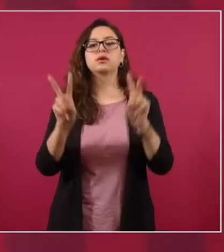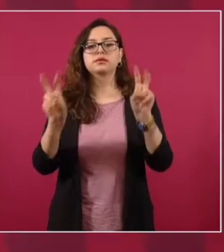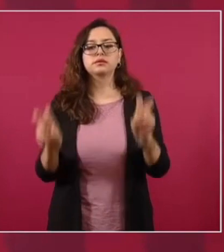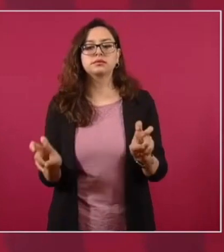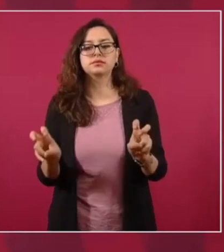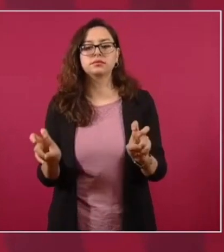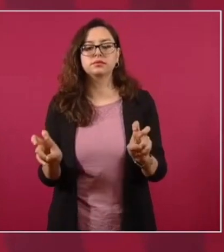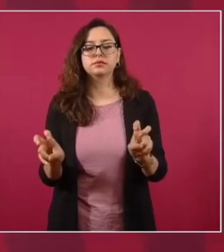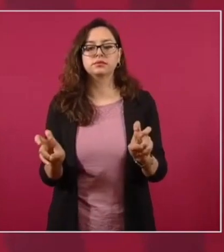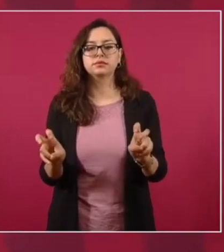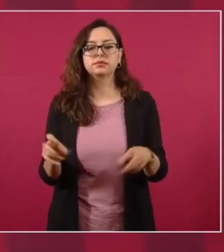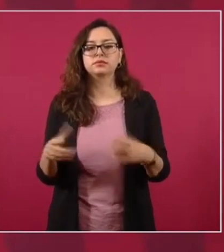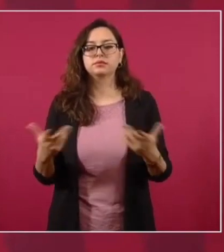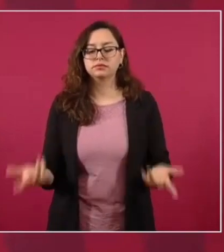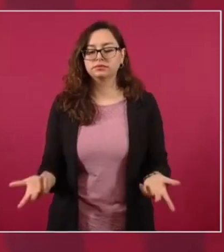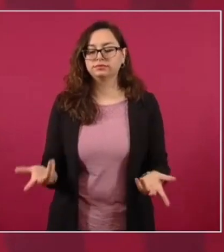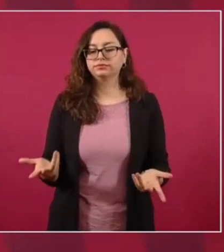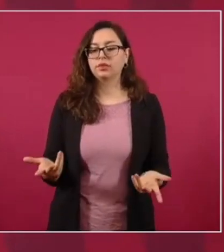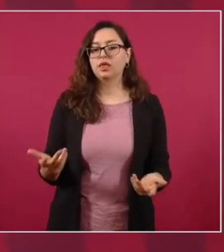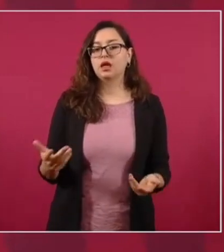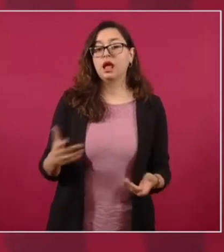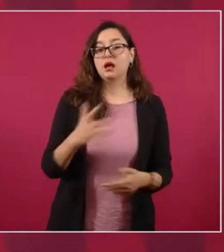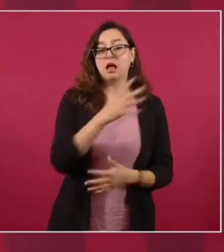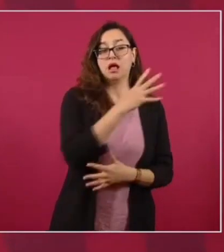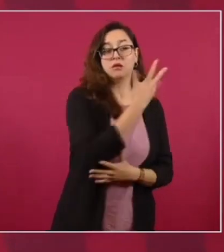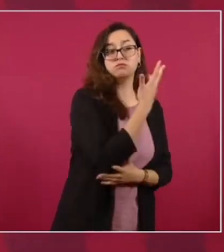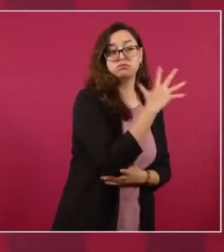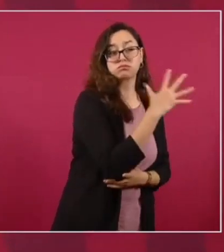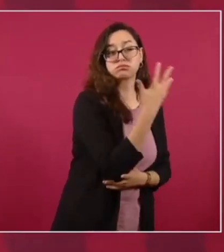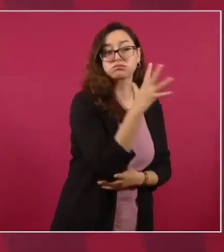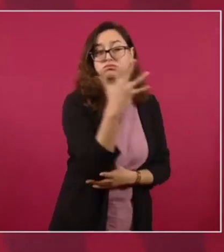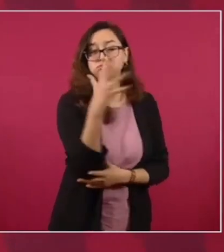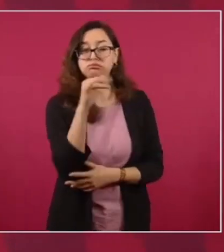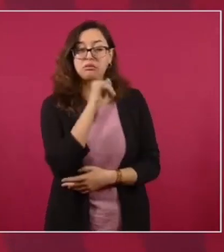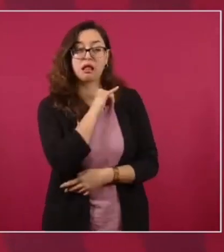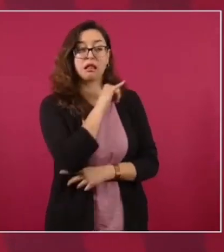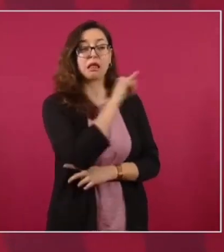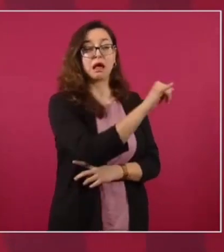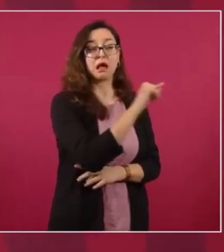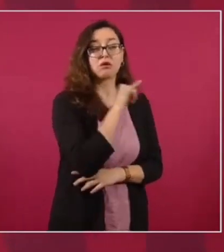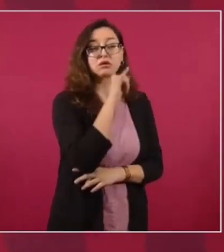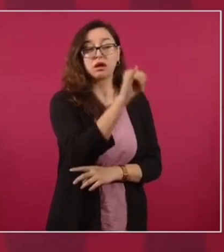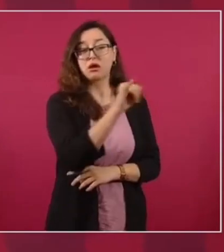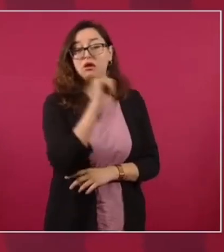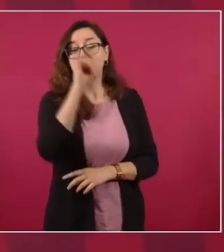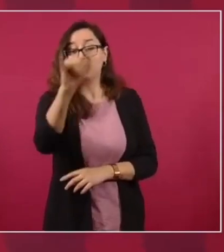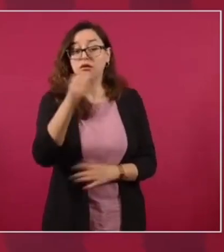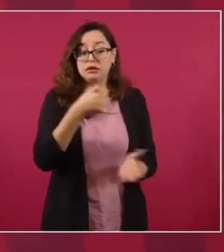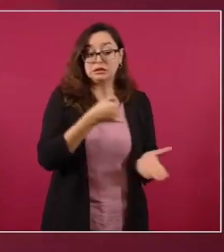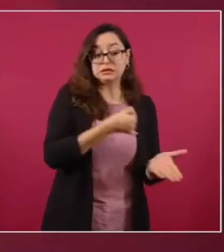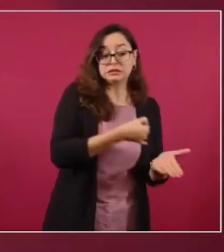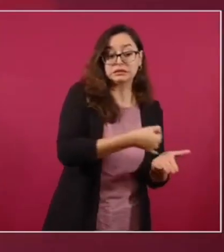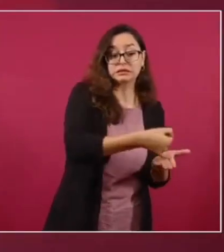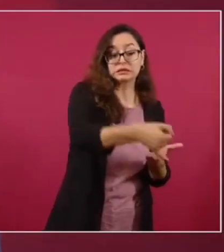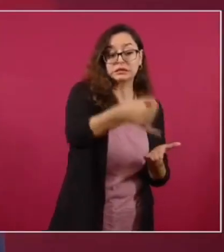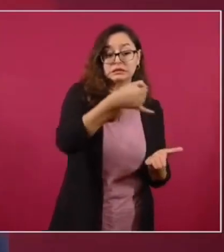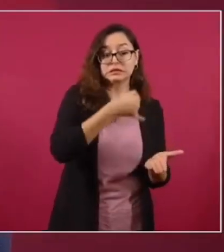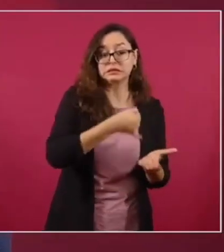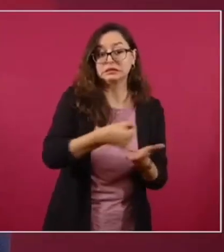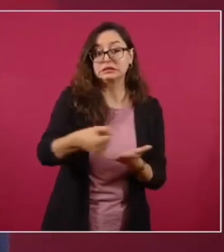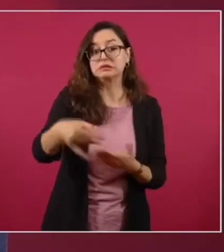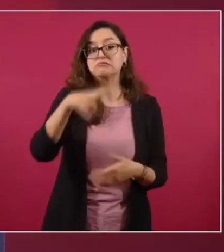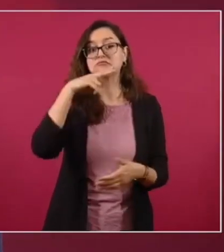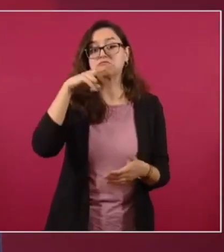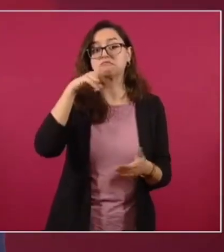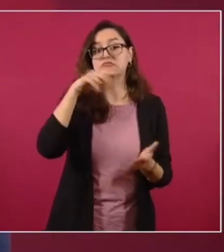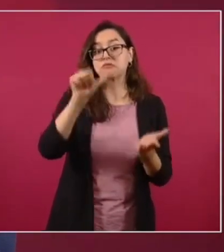en la zona de los bosques, sobre todo la zona de las mariposas